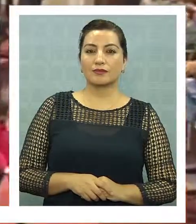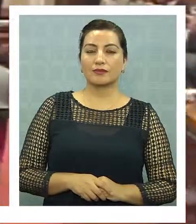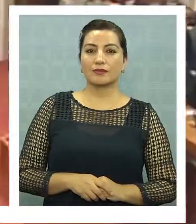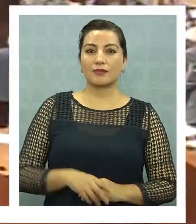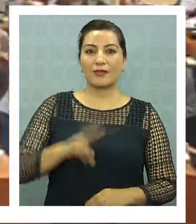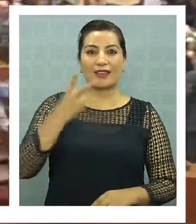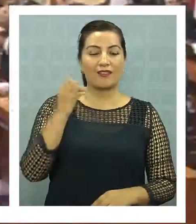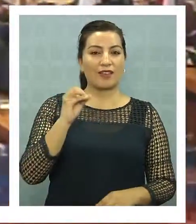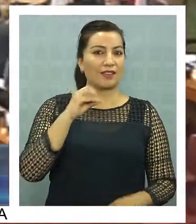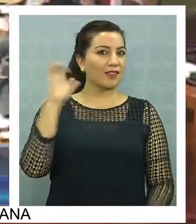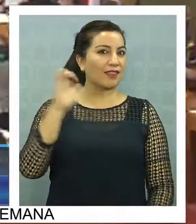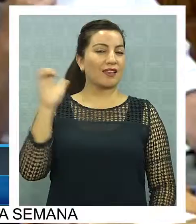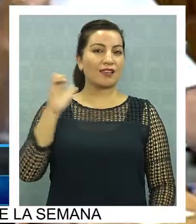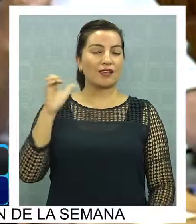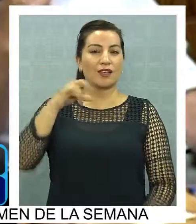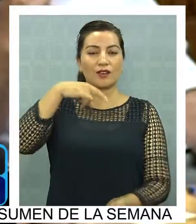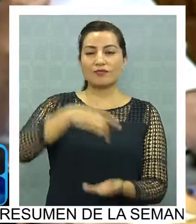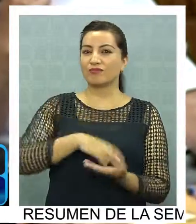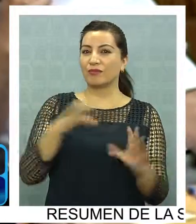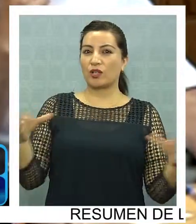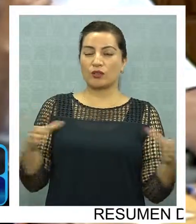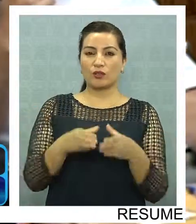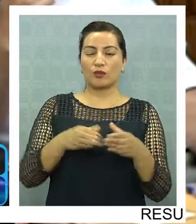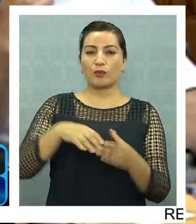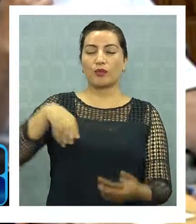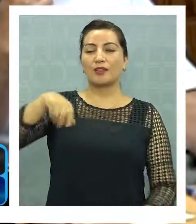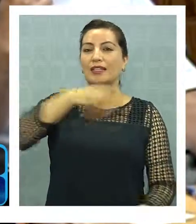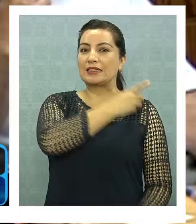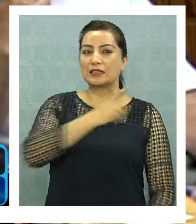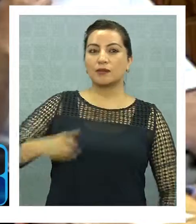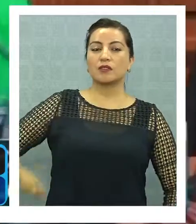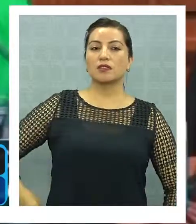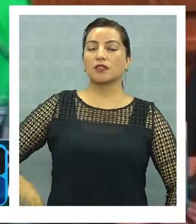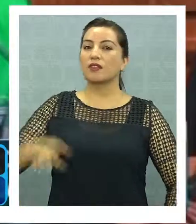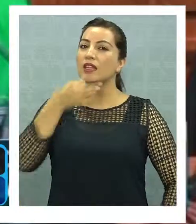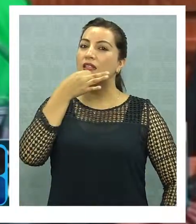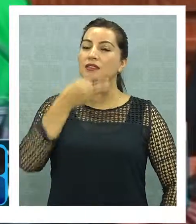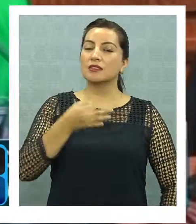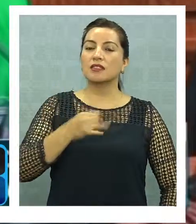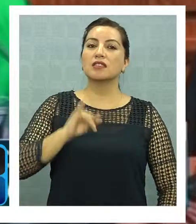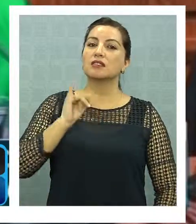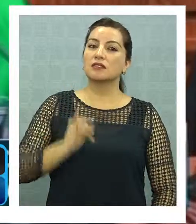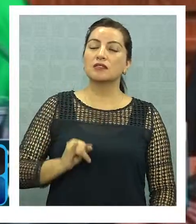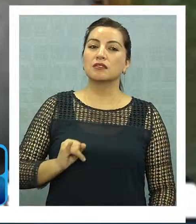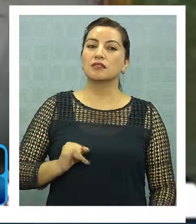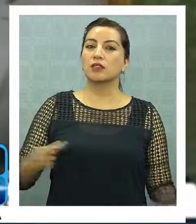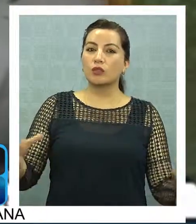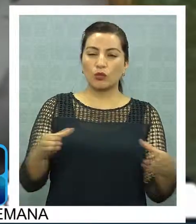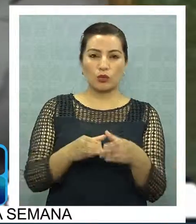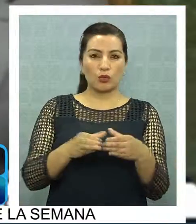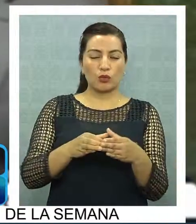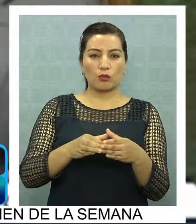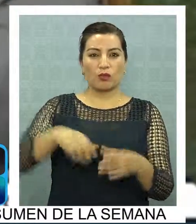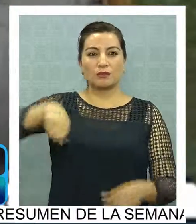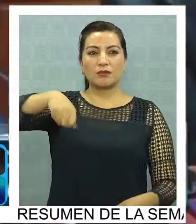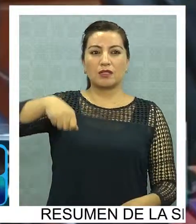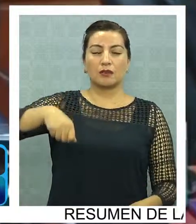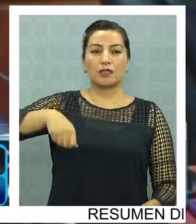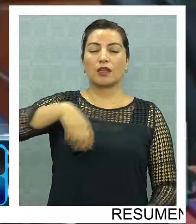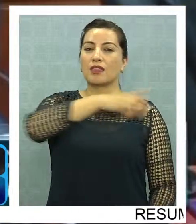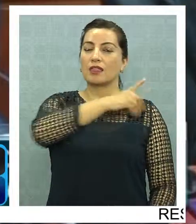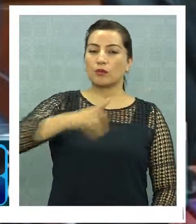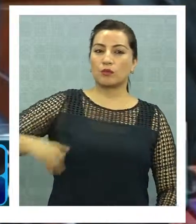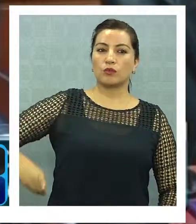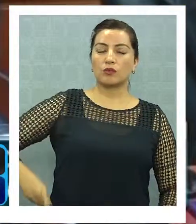El 20 de enero la Cámara de Diputados deberá pronunciarse acerca de la admisibilidad de una moción parlamentaria de los diputados